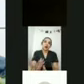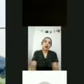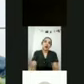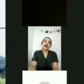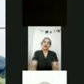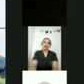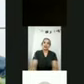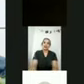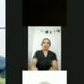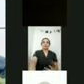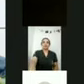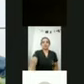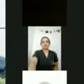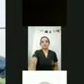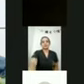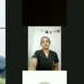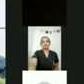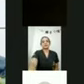buena oralidad ante él.